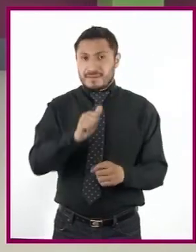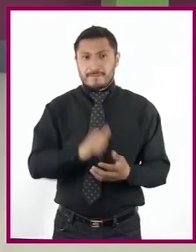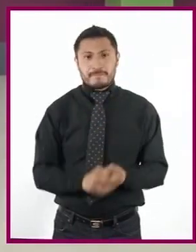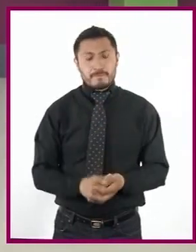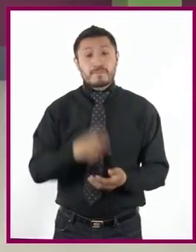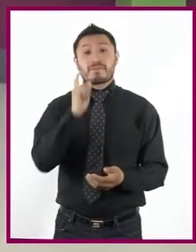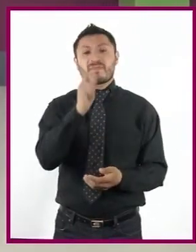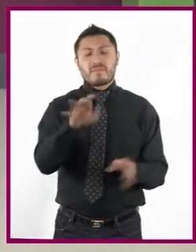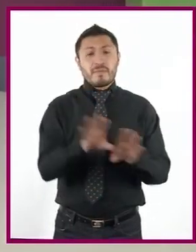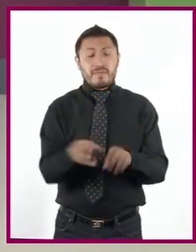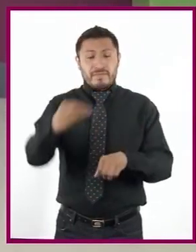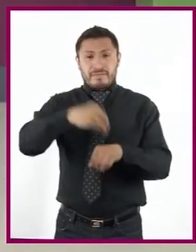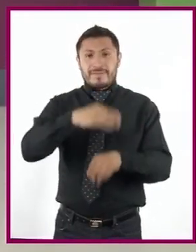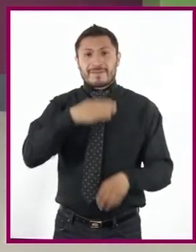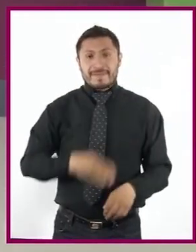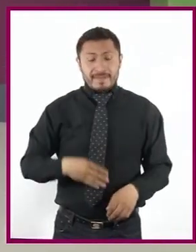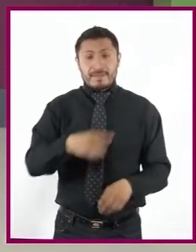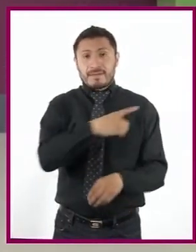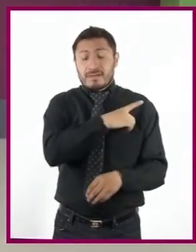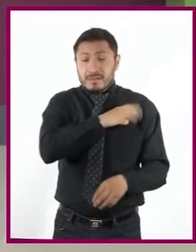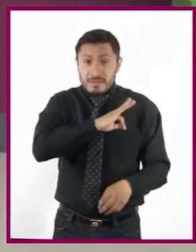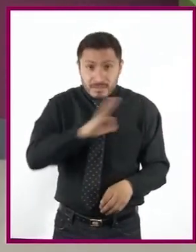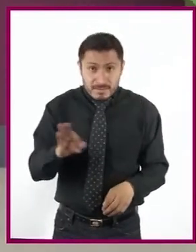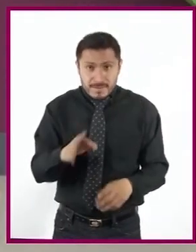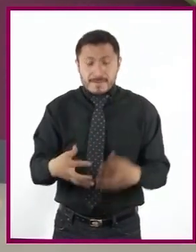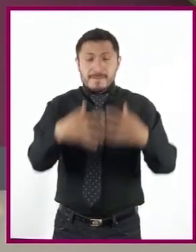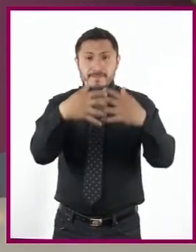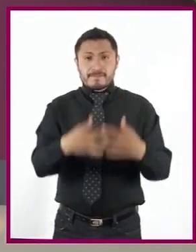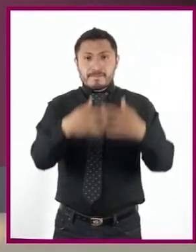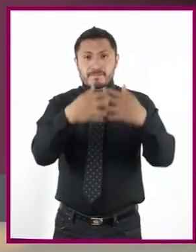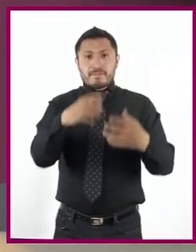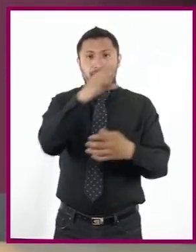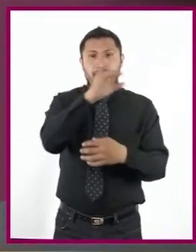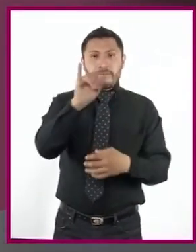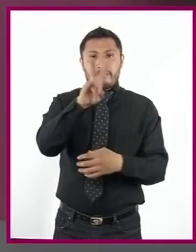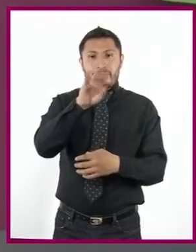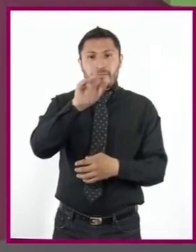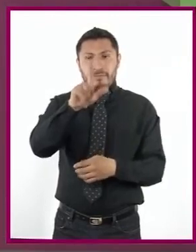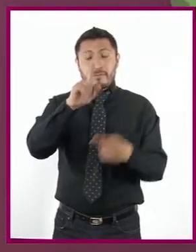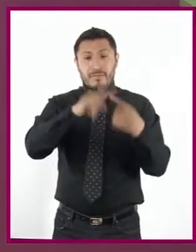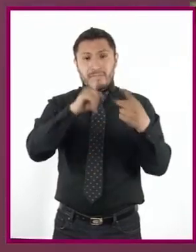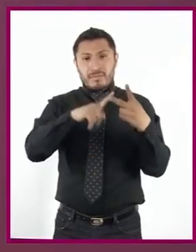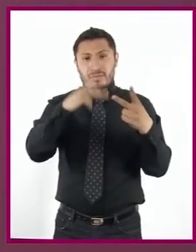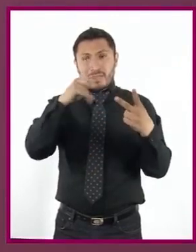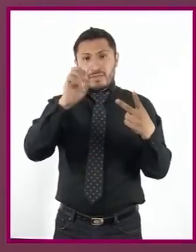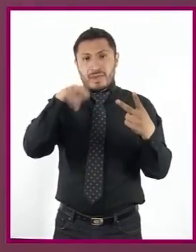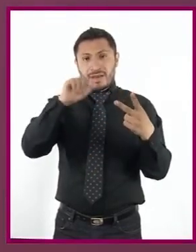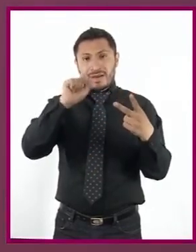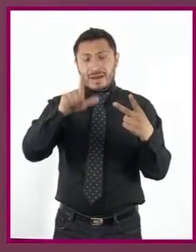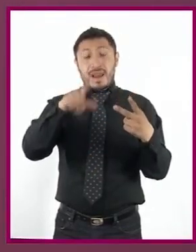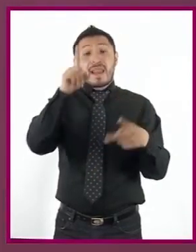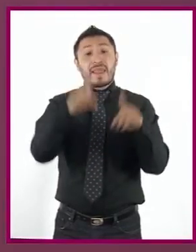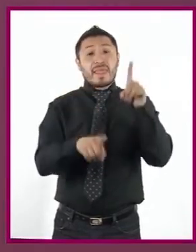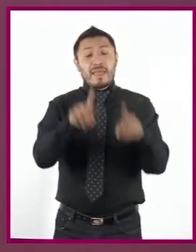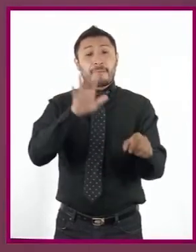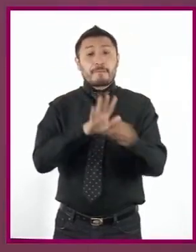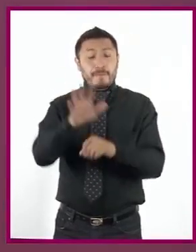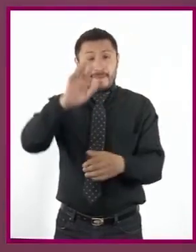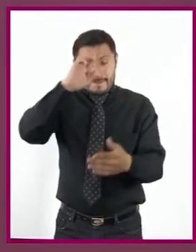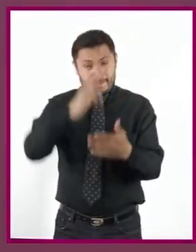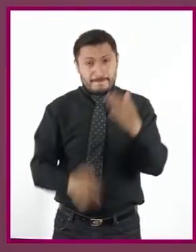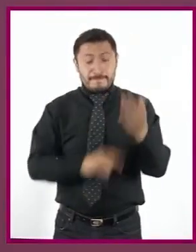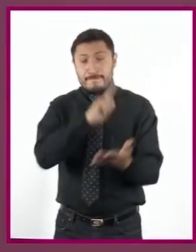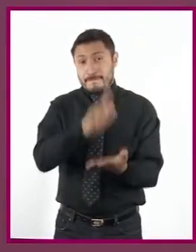de justicia se puede dar por el sistema civil o penal, según la clase de falta.